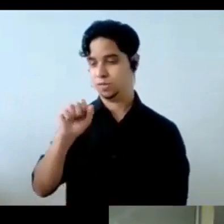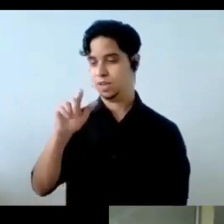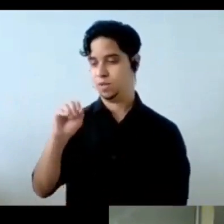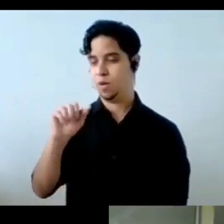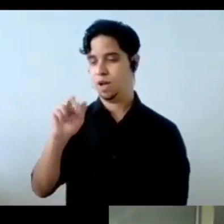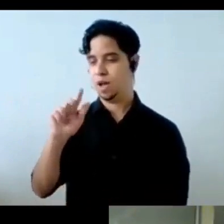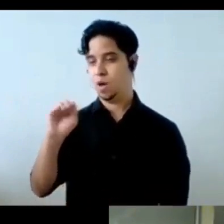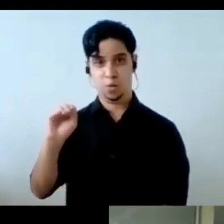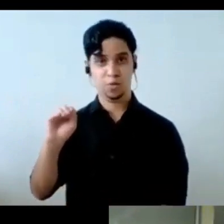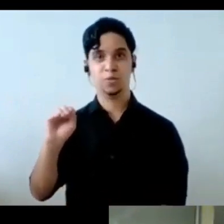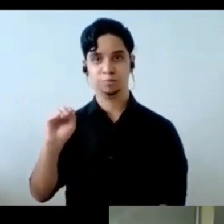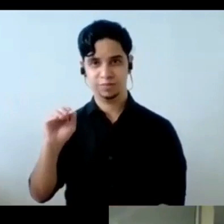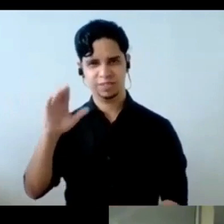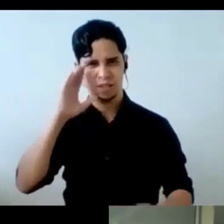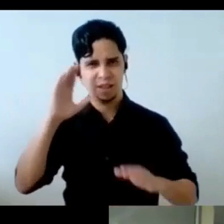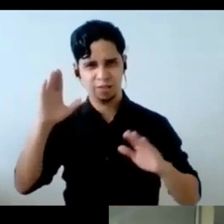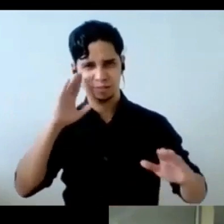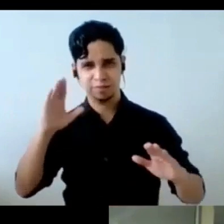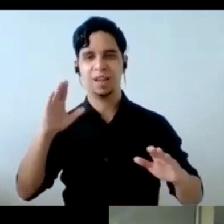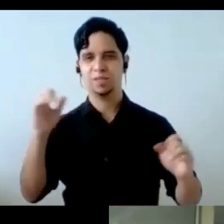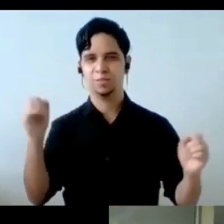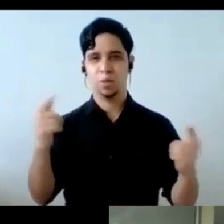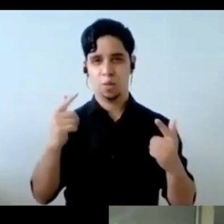a todo el mundo y acá también a nuestro...